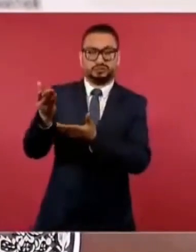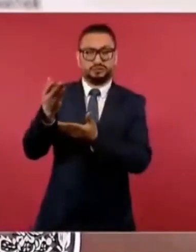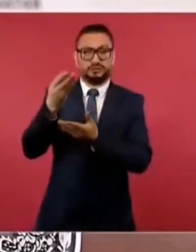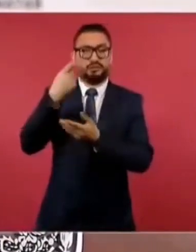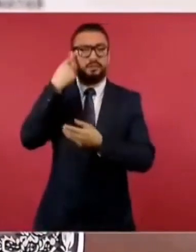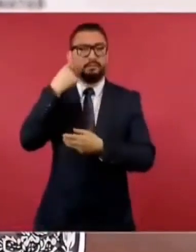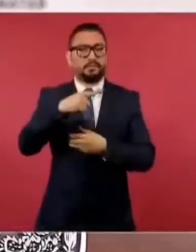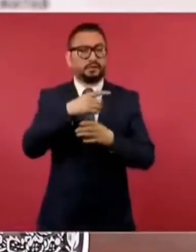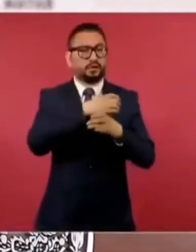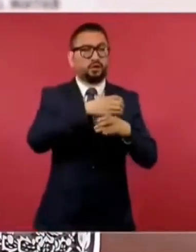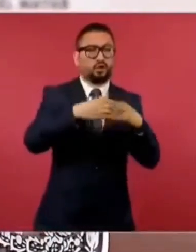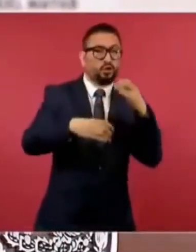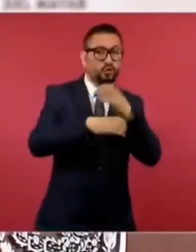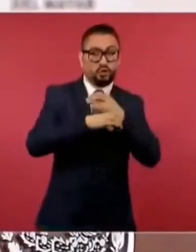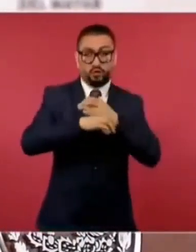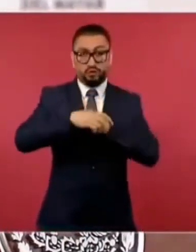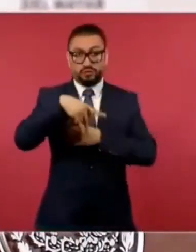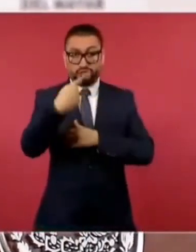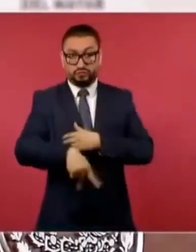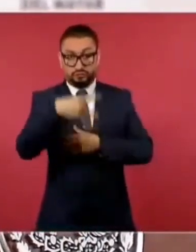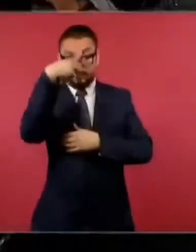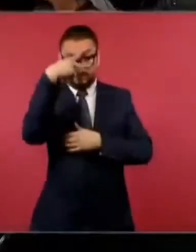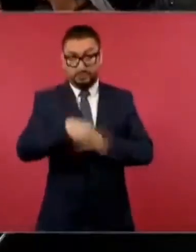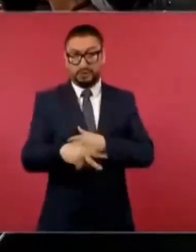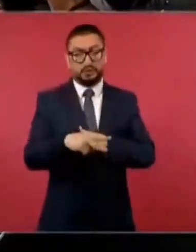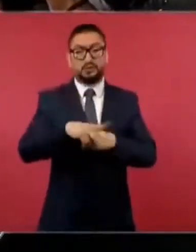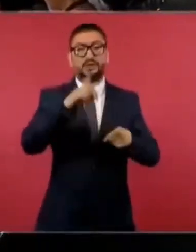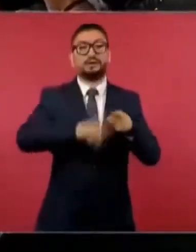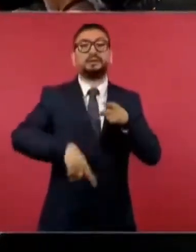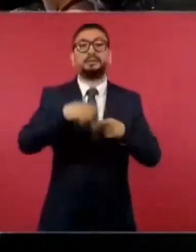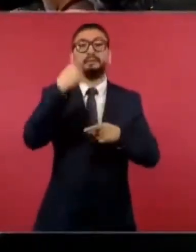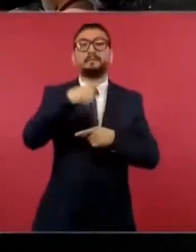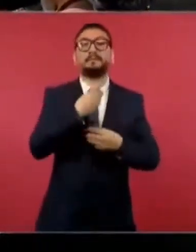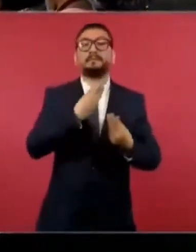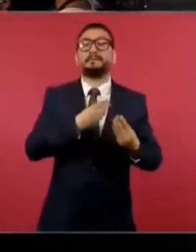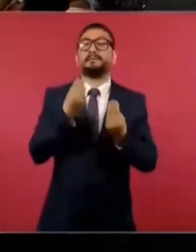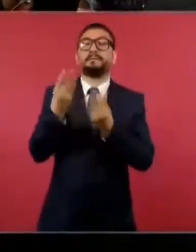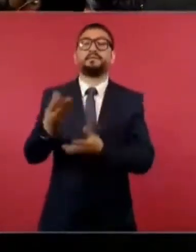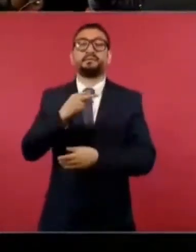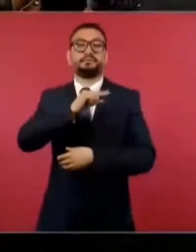los bienes del pueblo y de la nación a particulares.